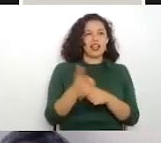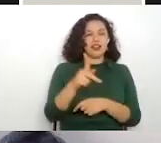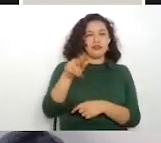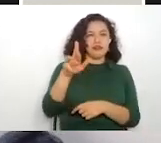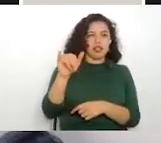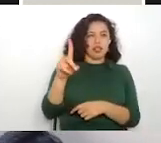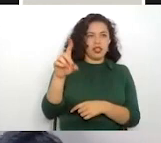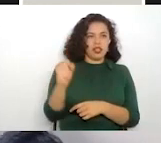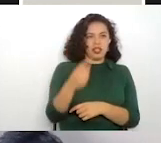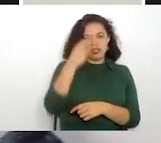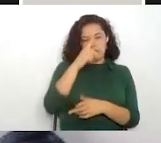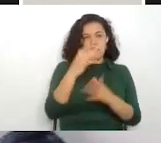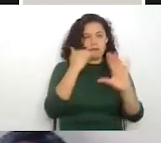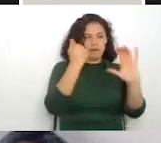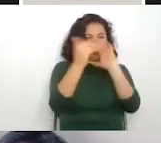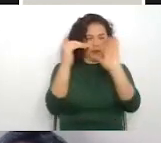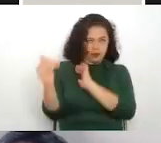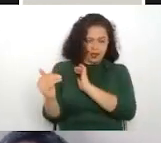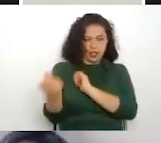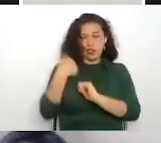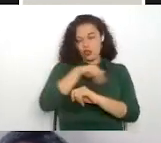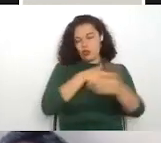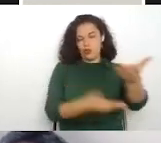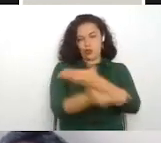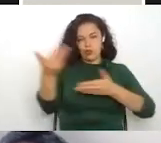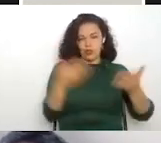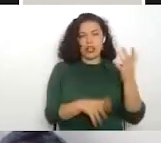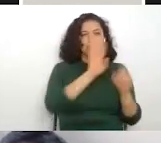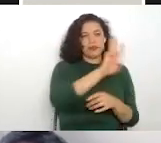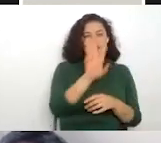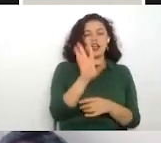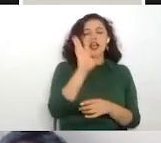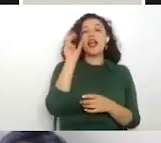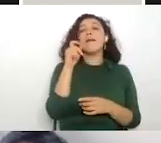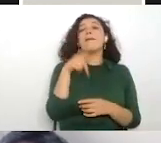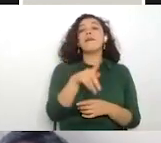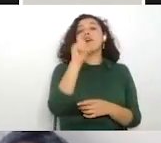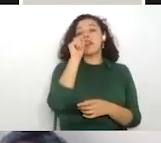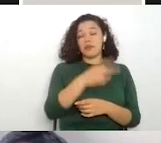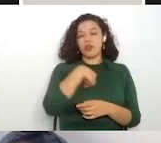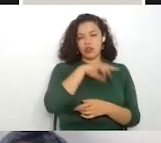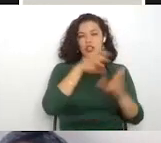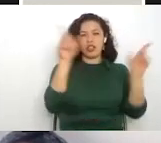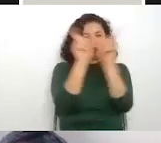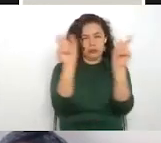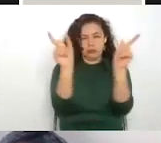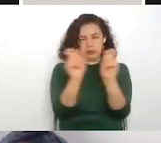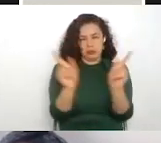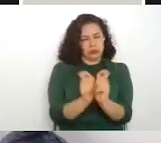Paredes de enviar, se los vamos a compartir en el enlace, pero les vamos a hacer un extracto para